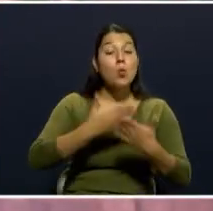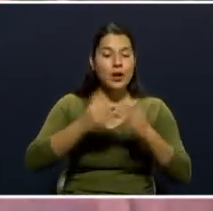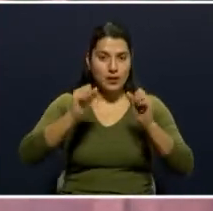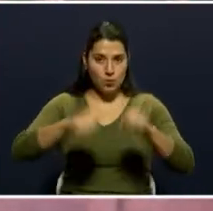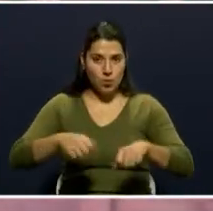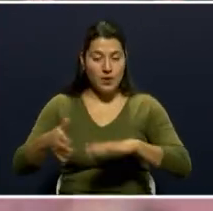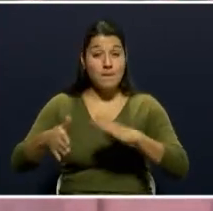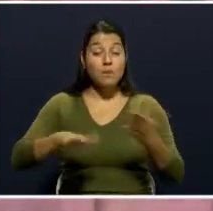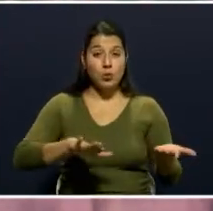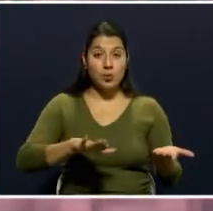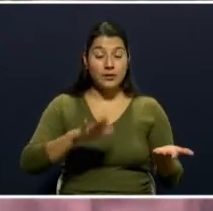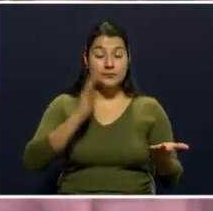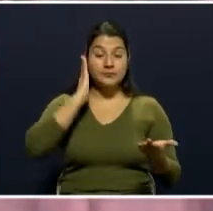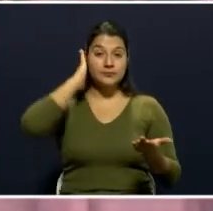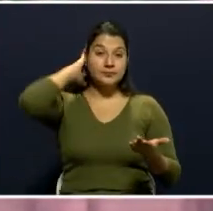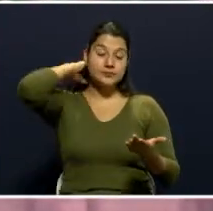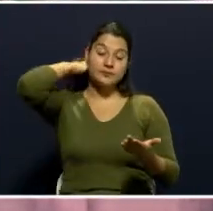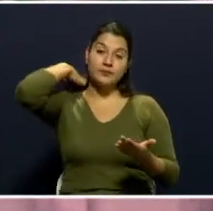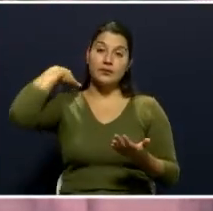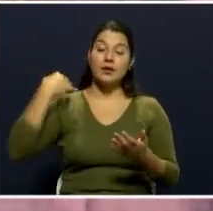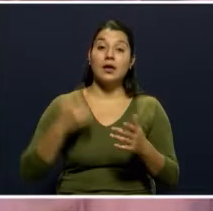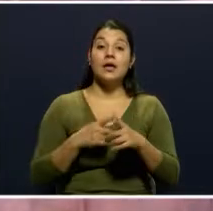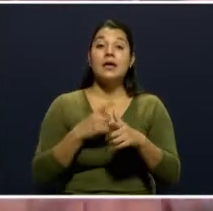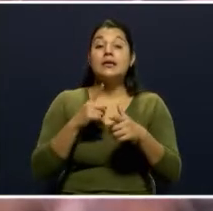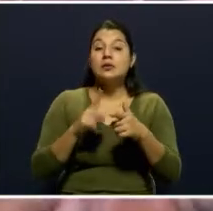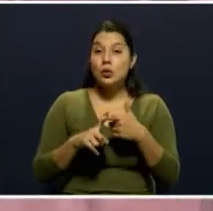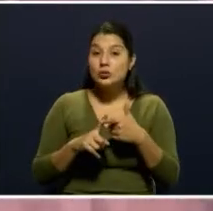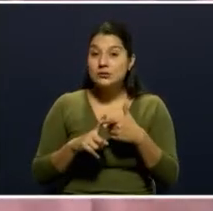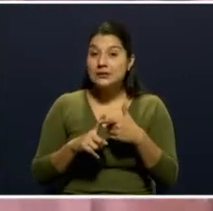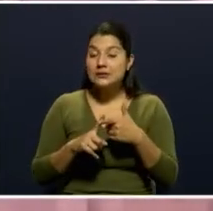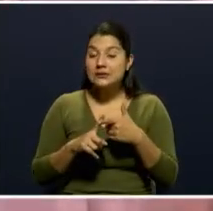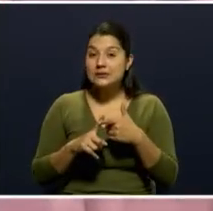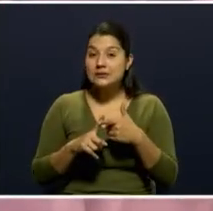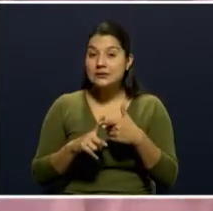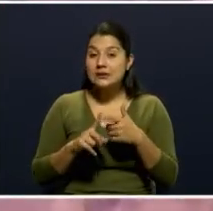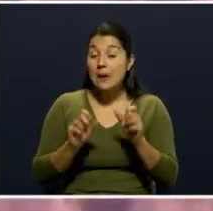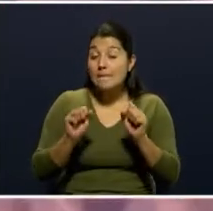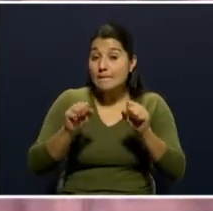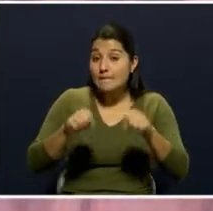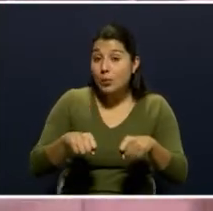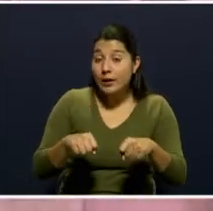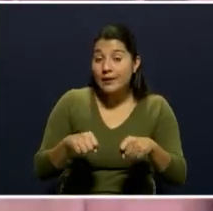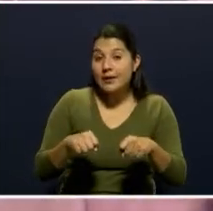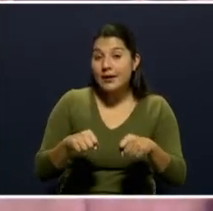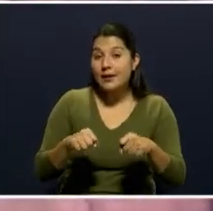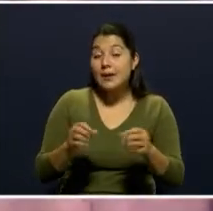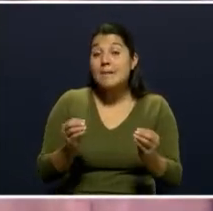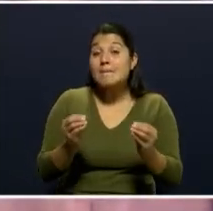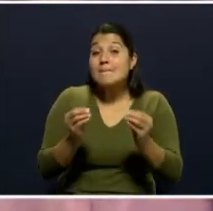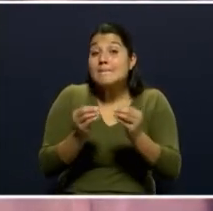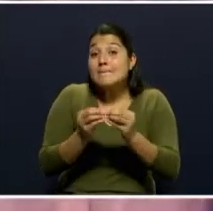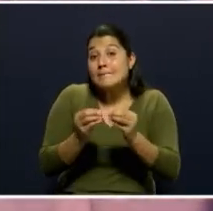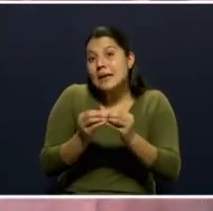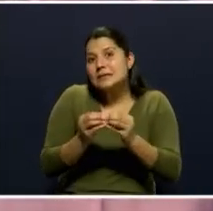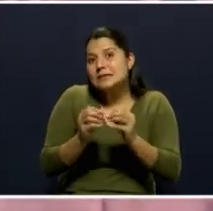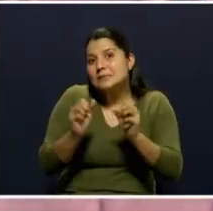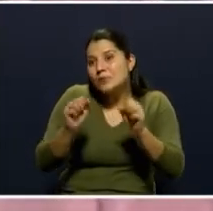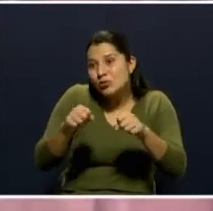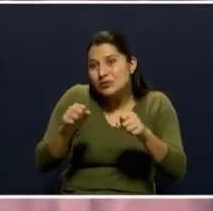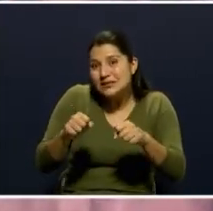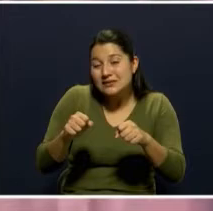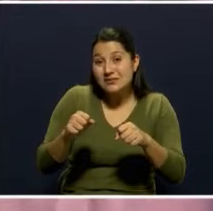de este gen, todavía no se sabe cuál, que haga que sea más posible que el virus ingrese, que el virus